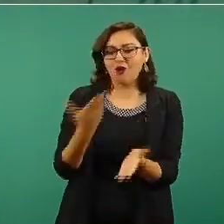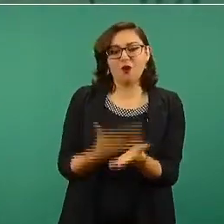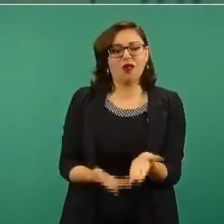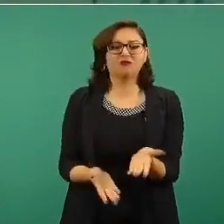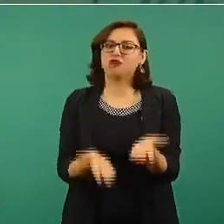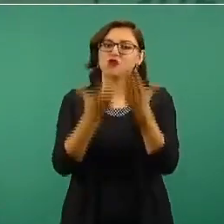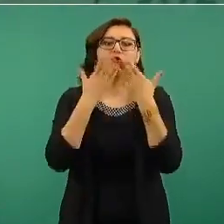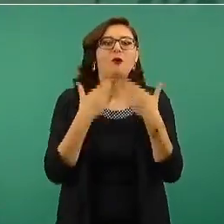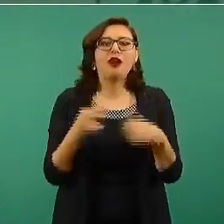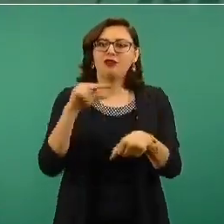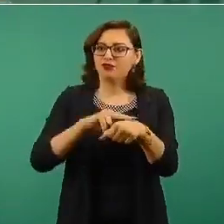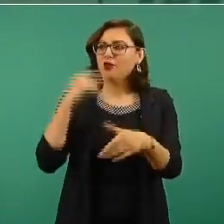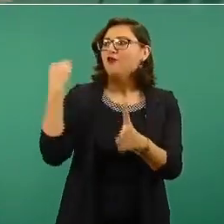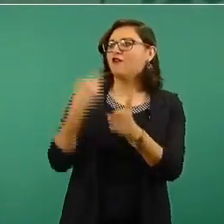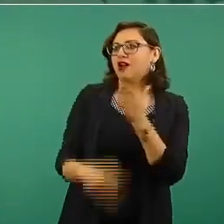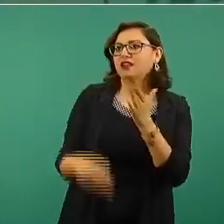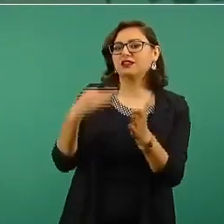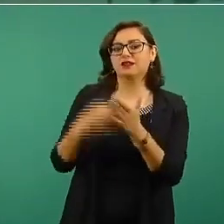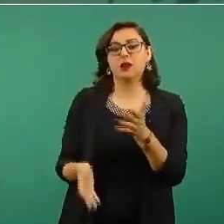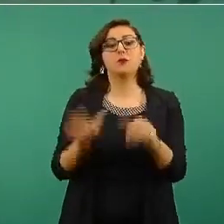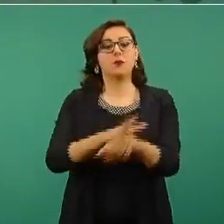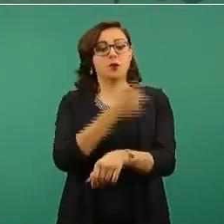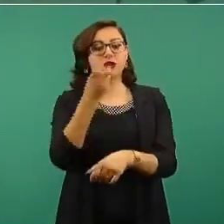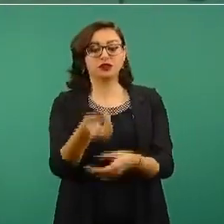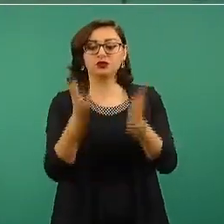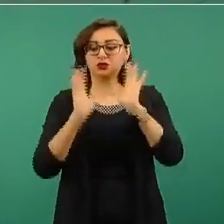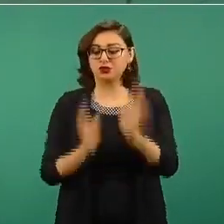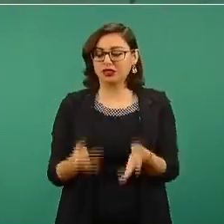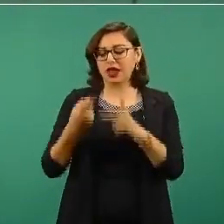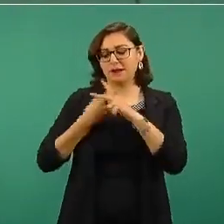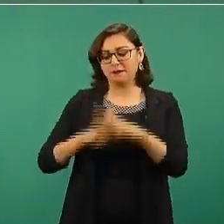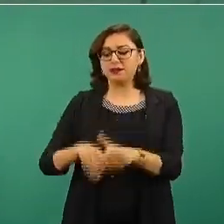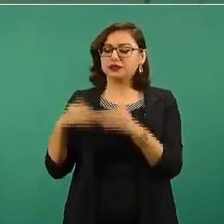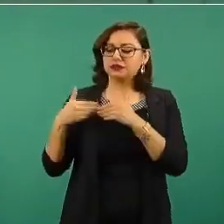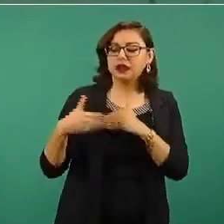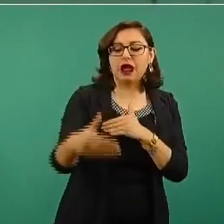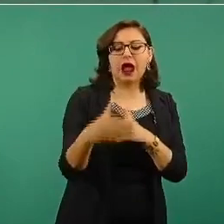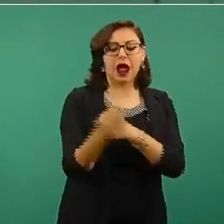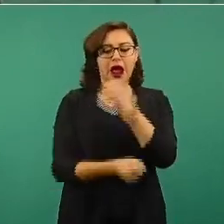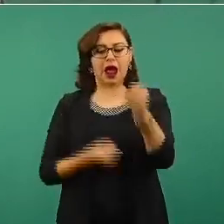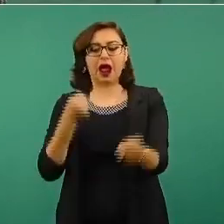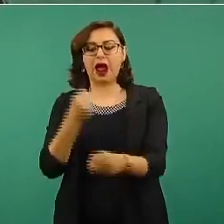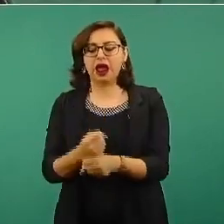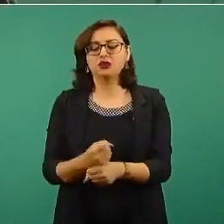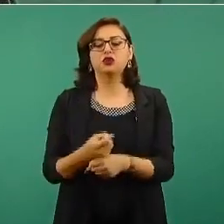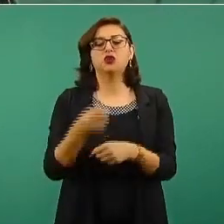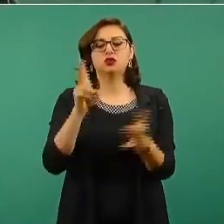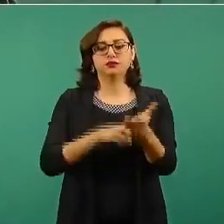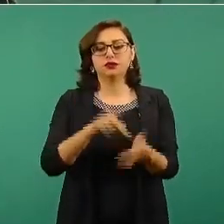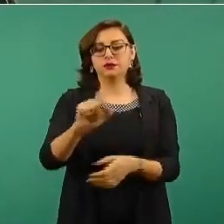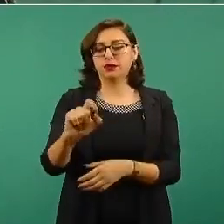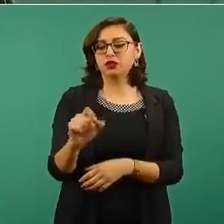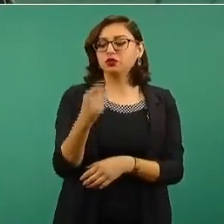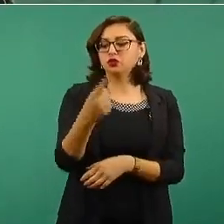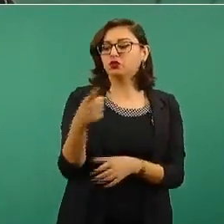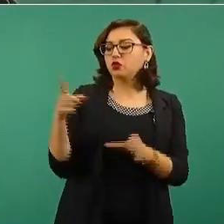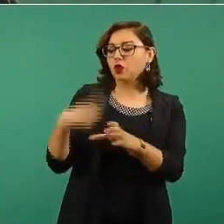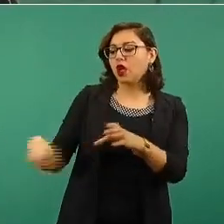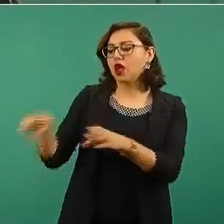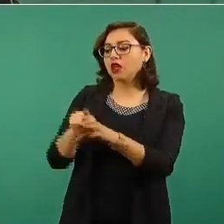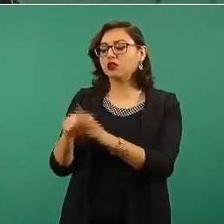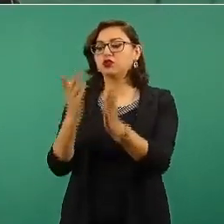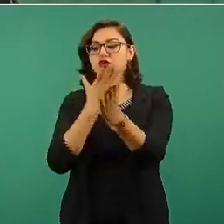plan. Ya este año se amplía el número de alumnos que van a